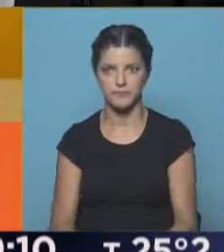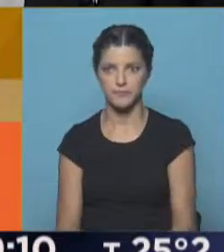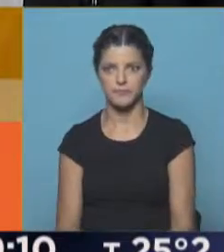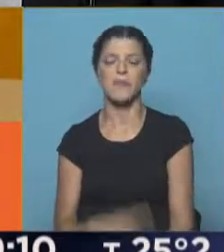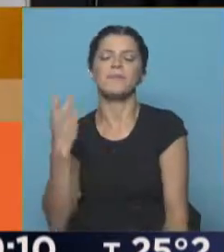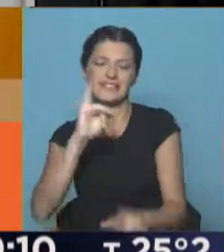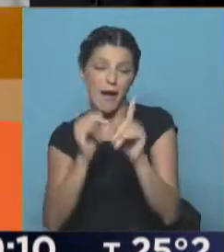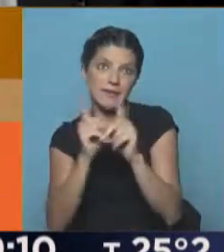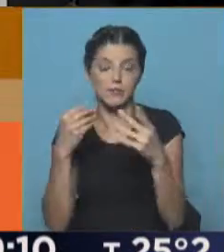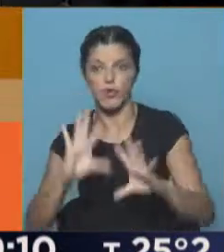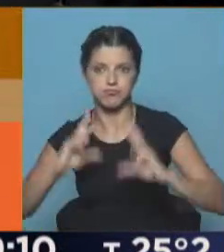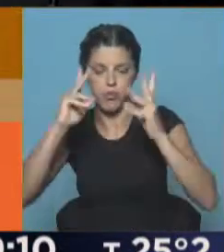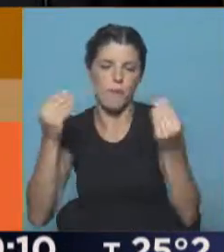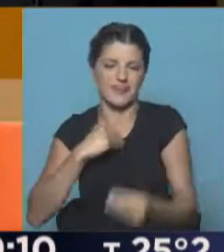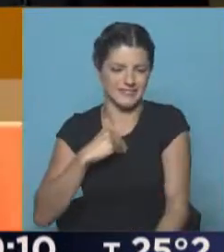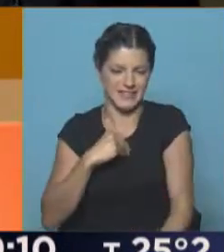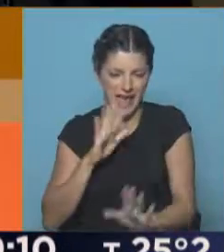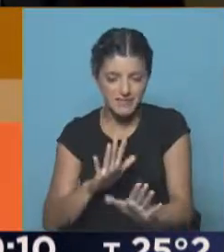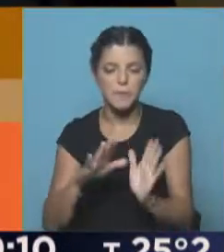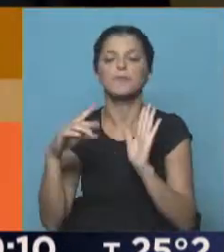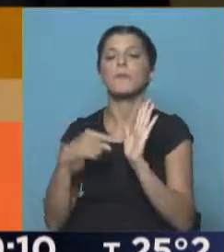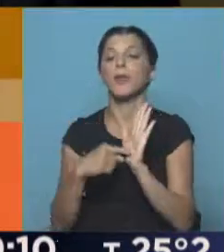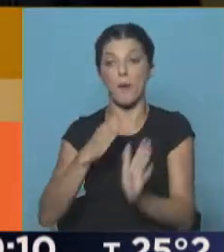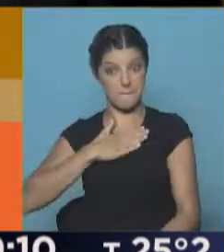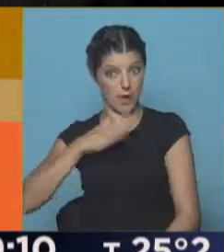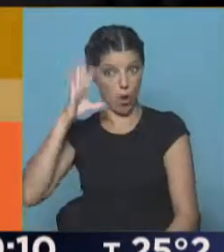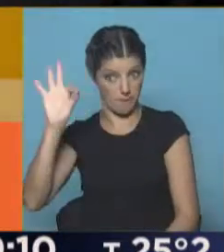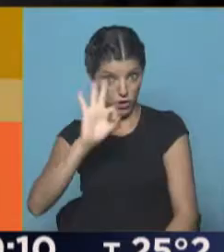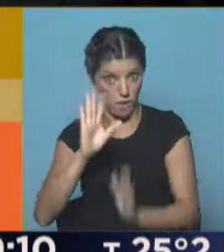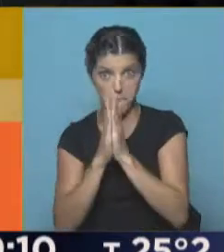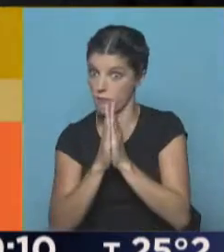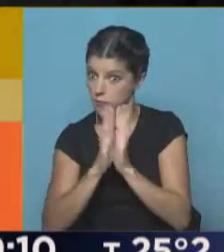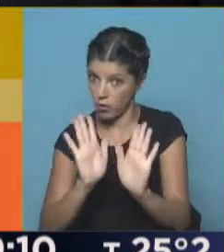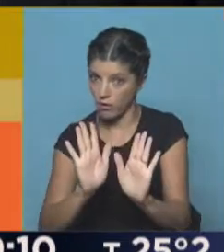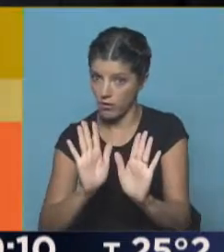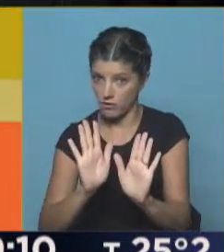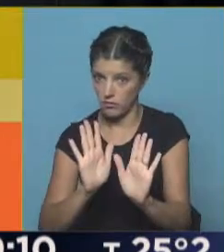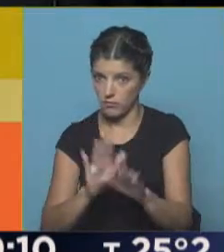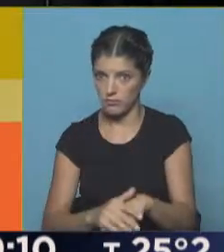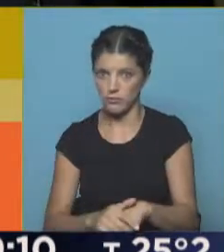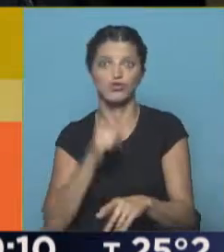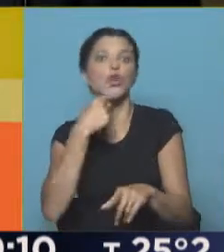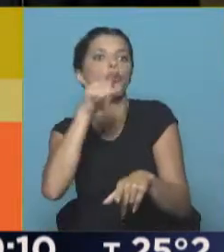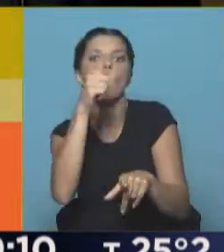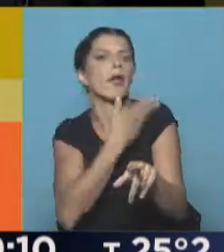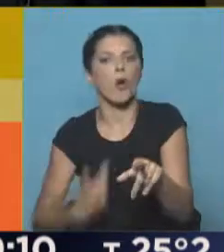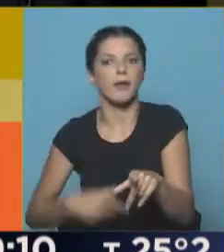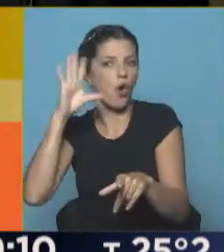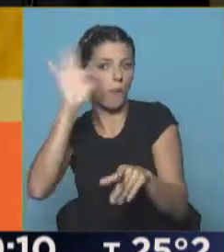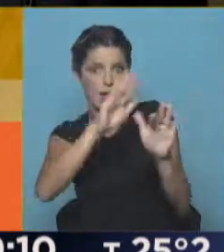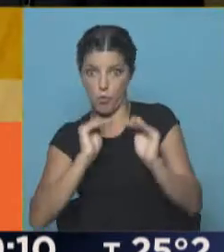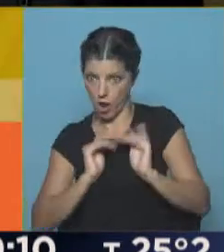pero lo que sucedió es que esta es una opinión personal, por favor no compromete ni al gobierno ni al